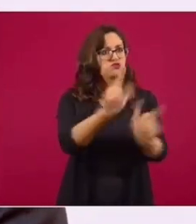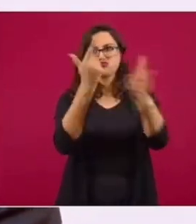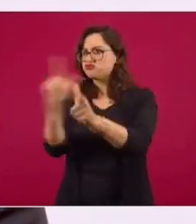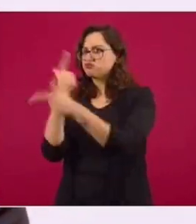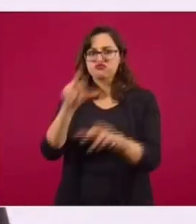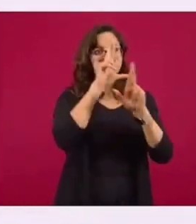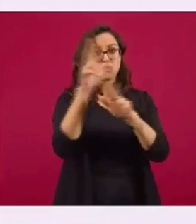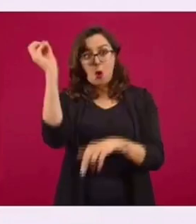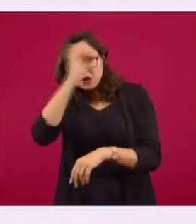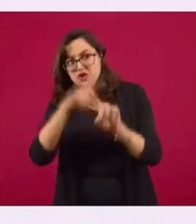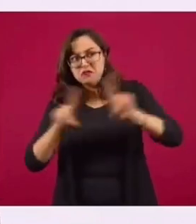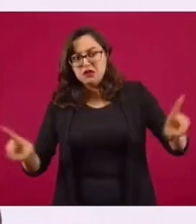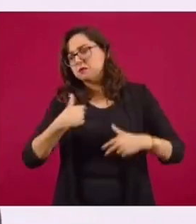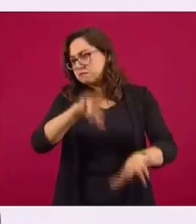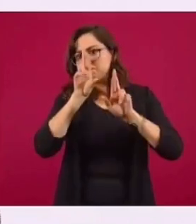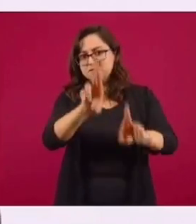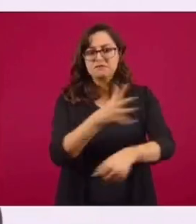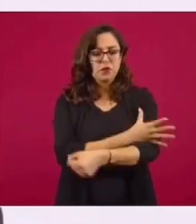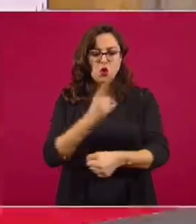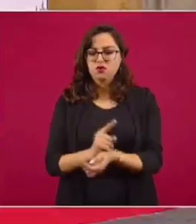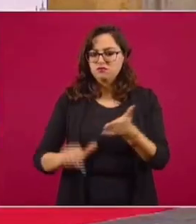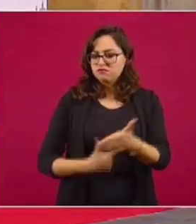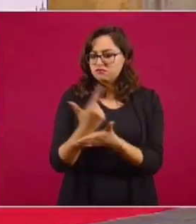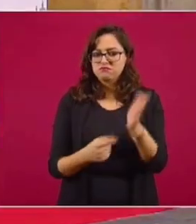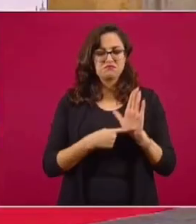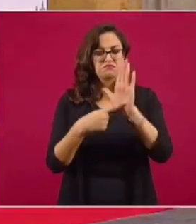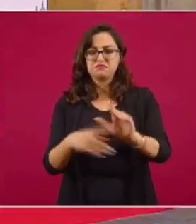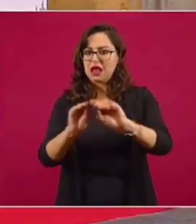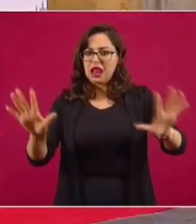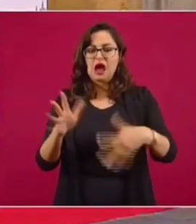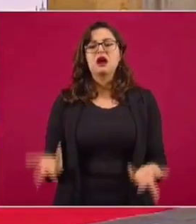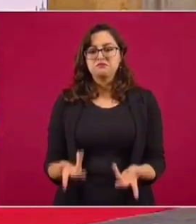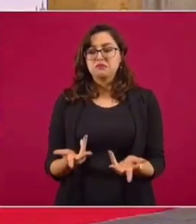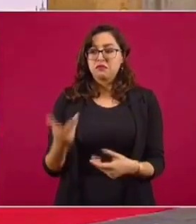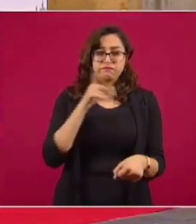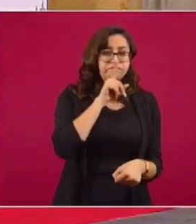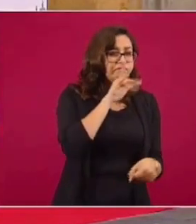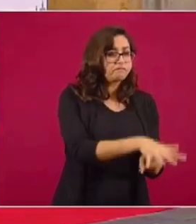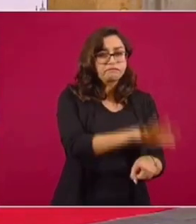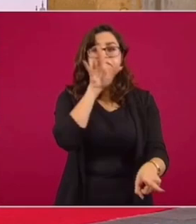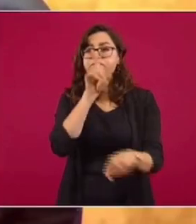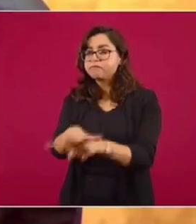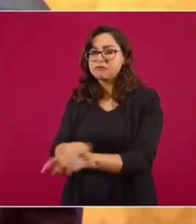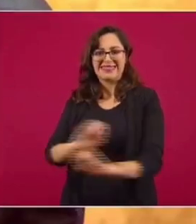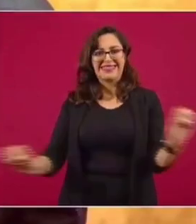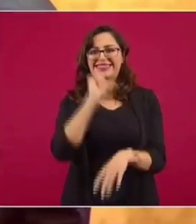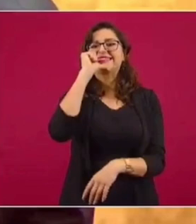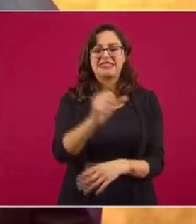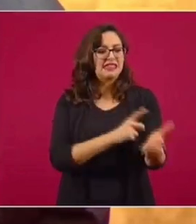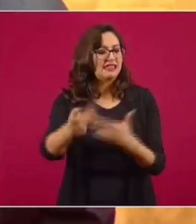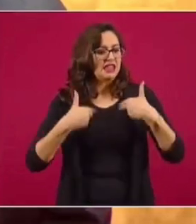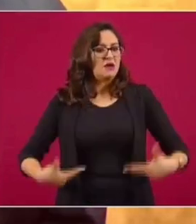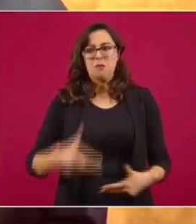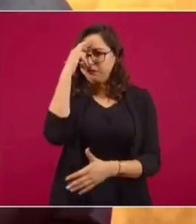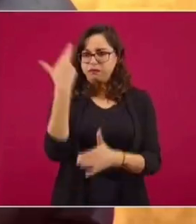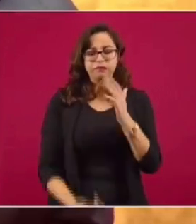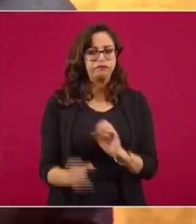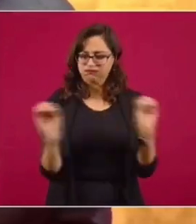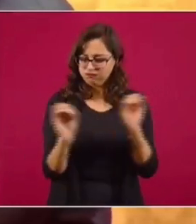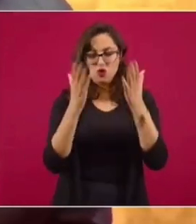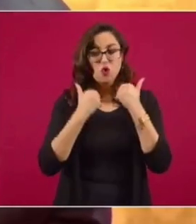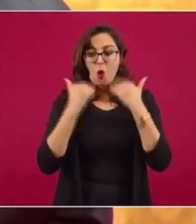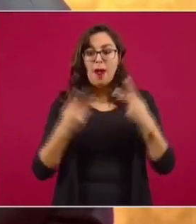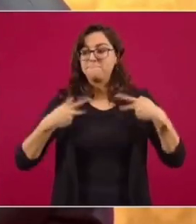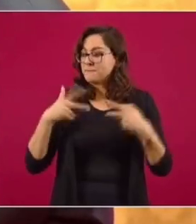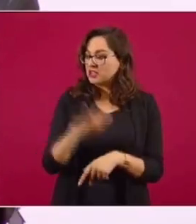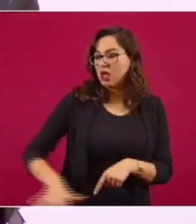Hay transparencia plena y derecho a la información. No se censura a nadie. No se violan los derechos humanos. No se reprime al pueblo. No